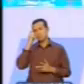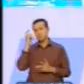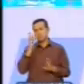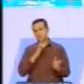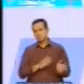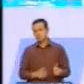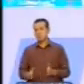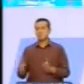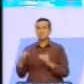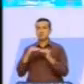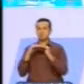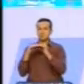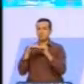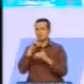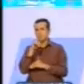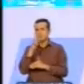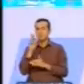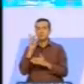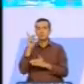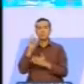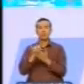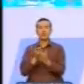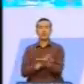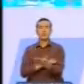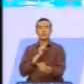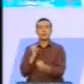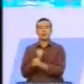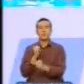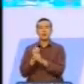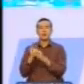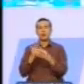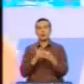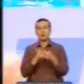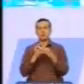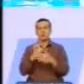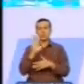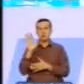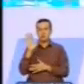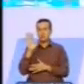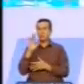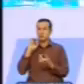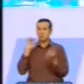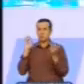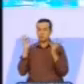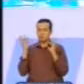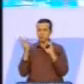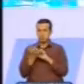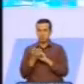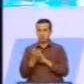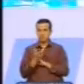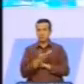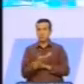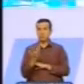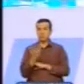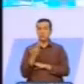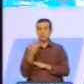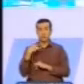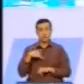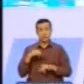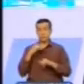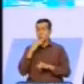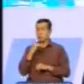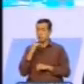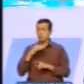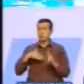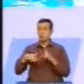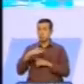conductor común definido por el programa de trabajo de Alianza País, que sigue siendo un programa transformador, un programa que va para seguir mejorando